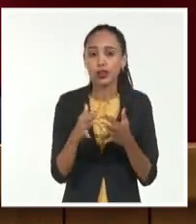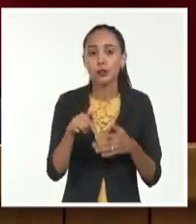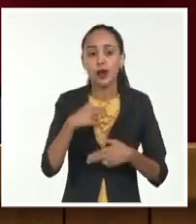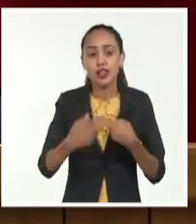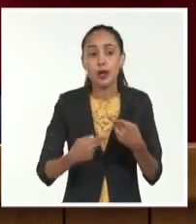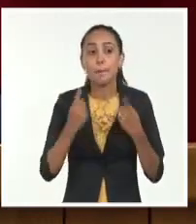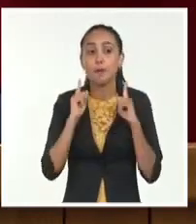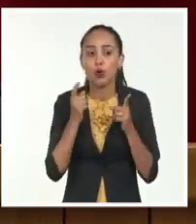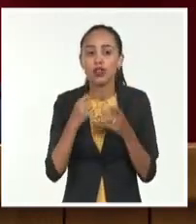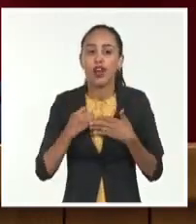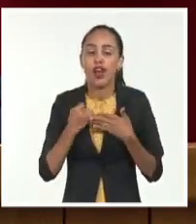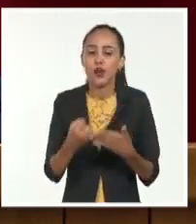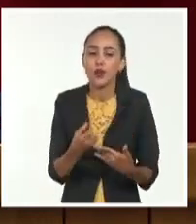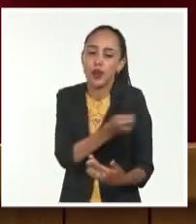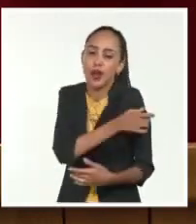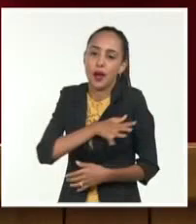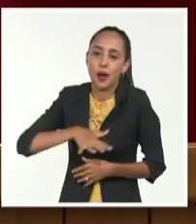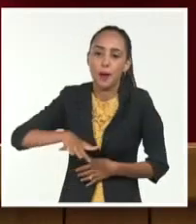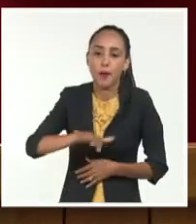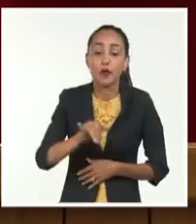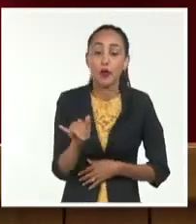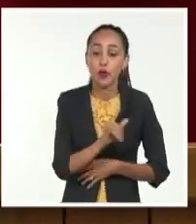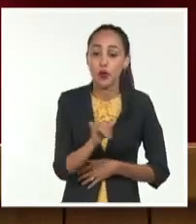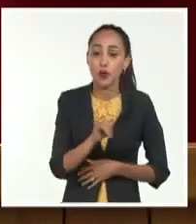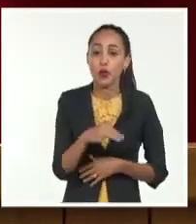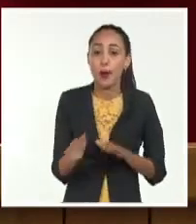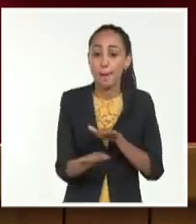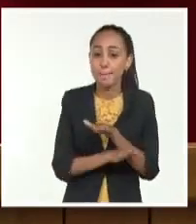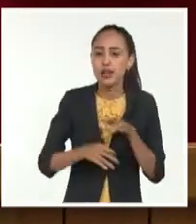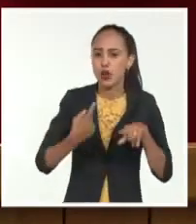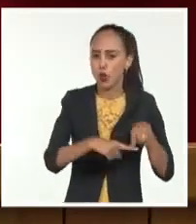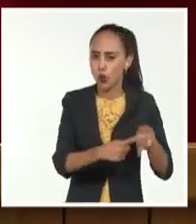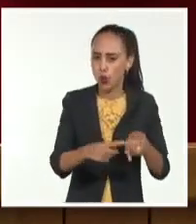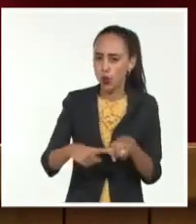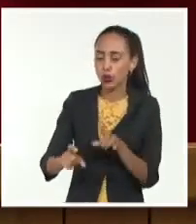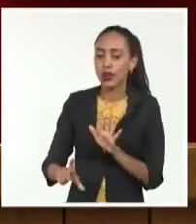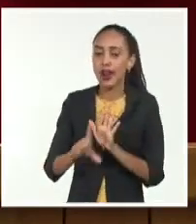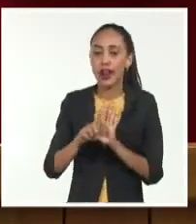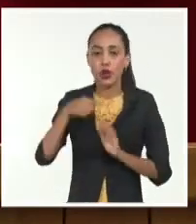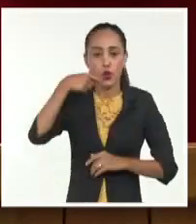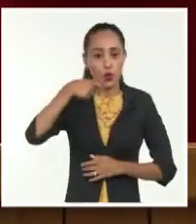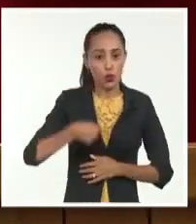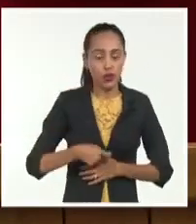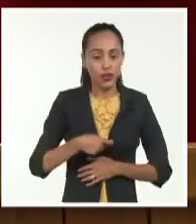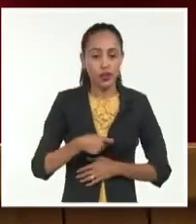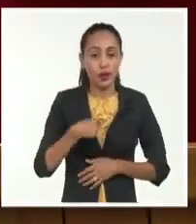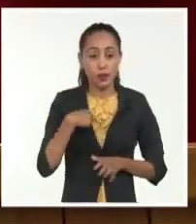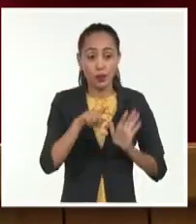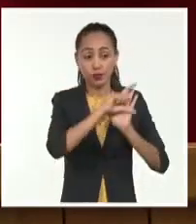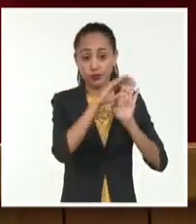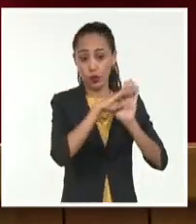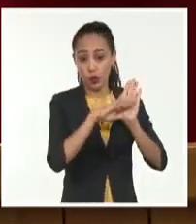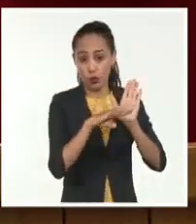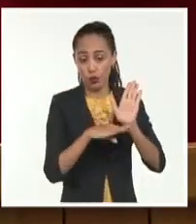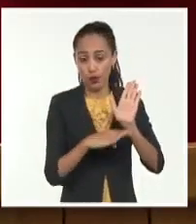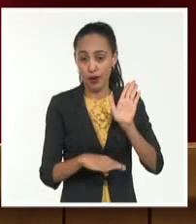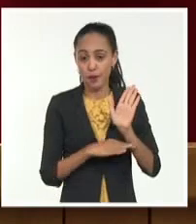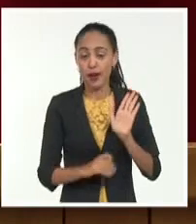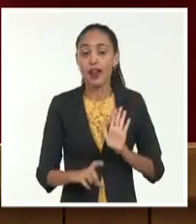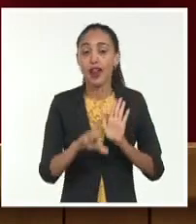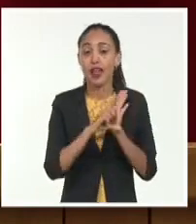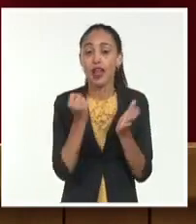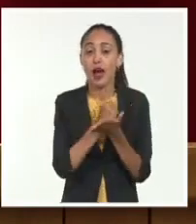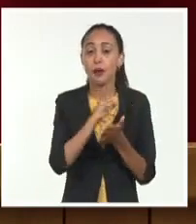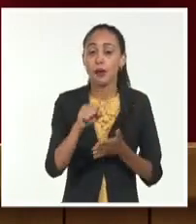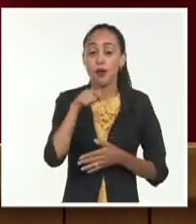políticas públicas y además para sustentar las bases de otras normas jurídicas contenidas en el cronograma legislativo